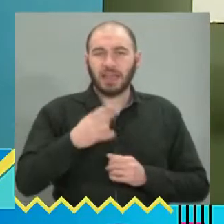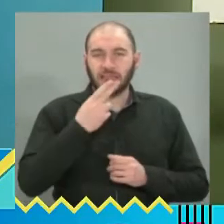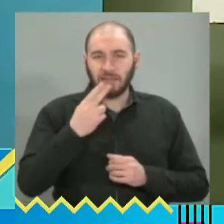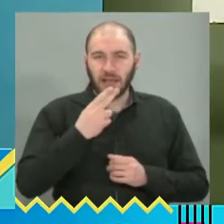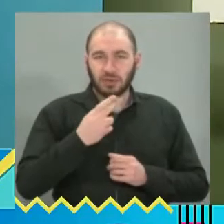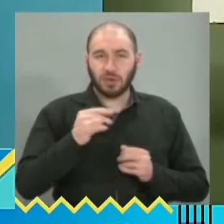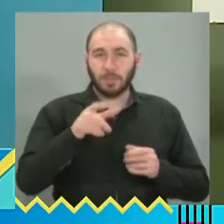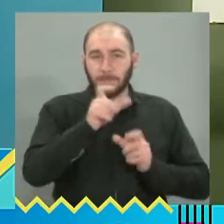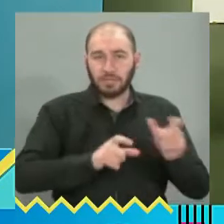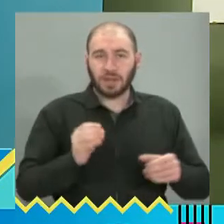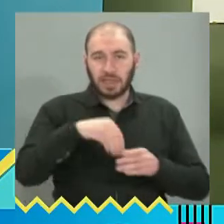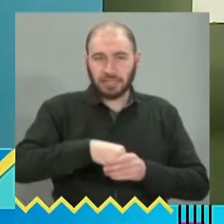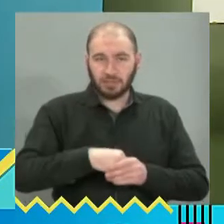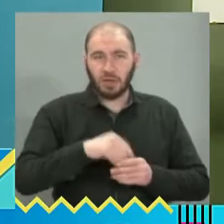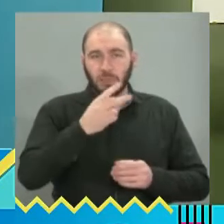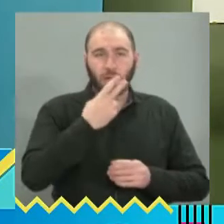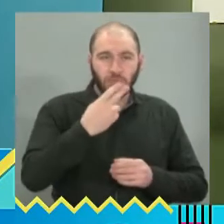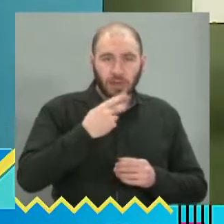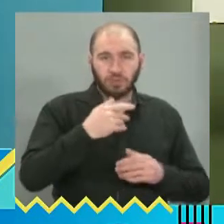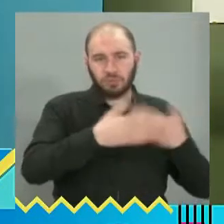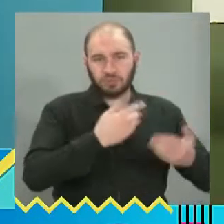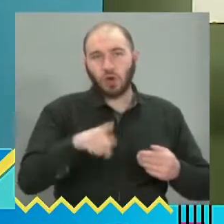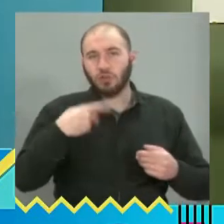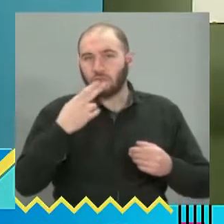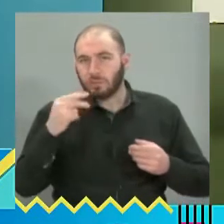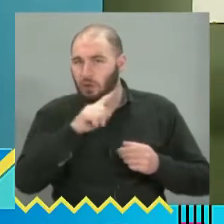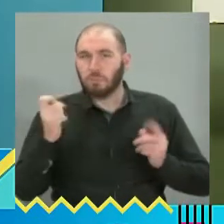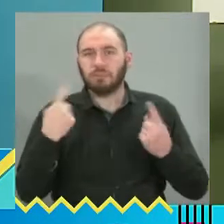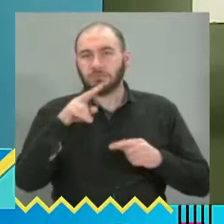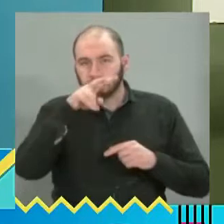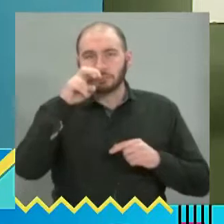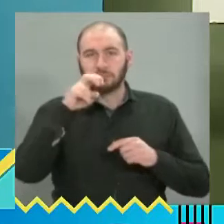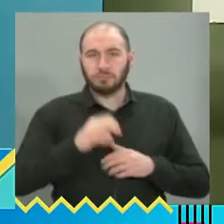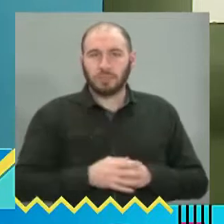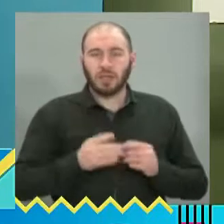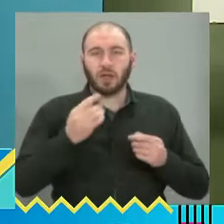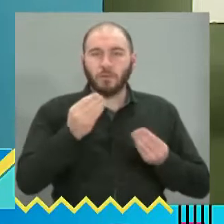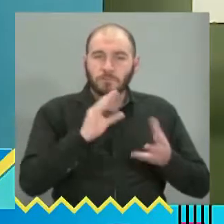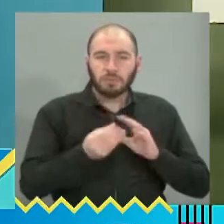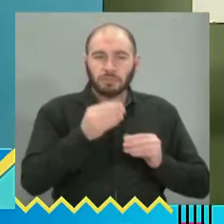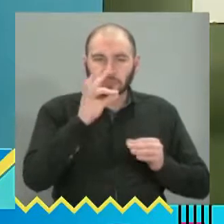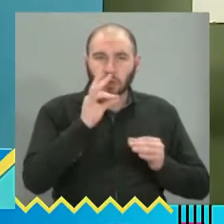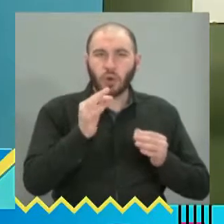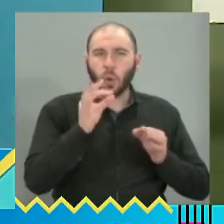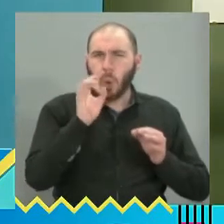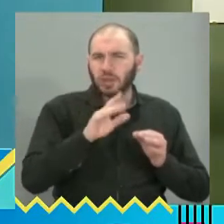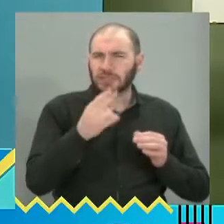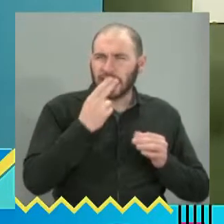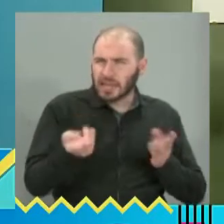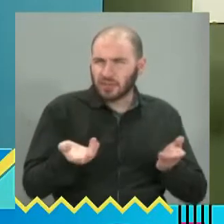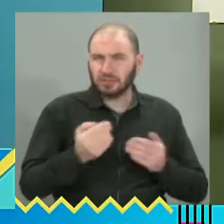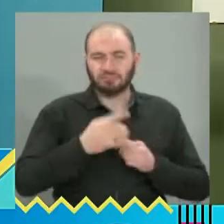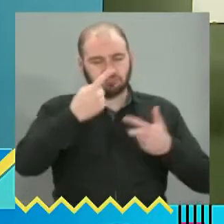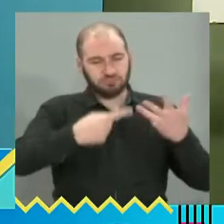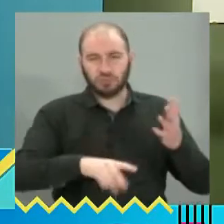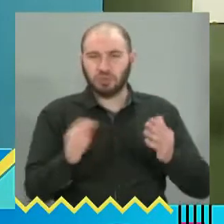tabaco sobre las personas? Tanto para fumadores activos como para fumadores pasivos. ¿Qué formas hay de consumir tabaco? ¿Solamente el cigarrillo? Bueno, todas